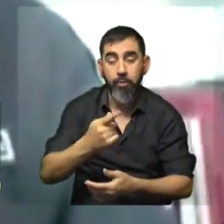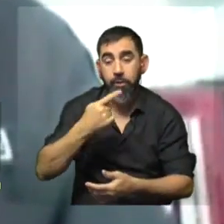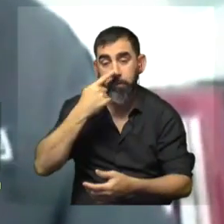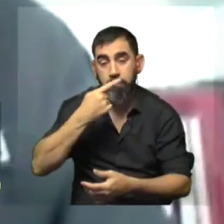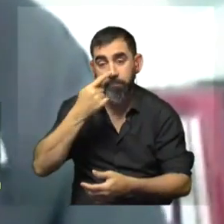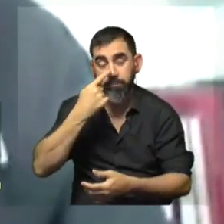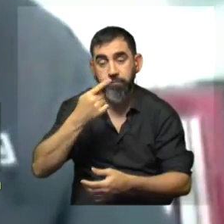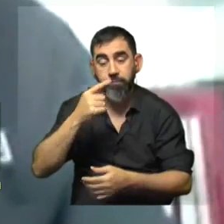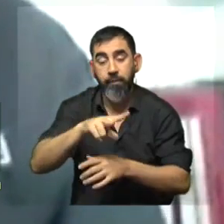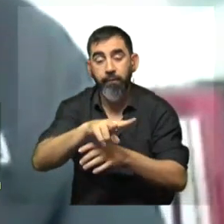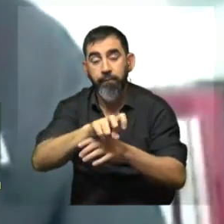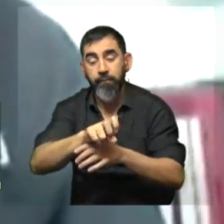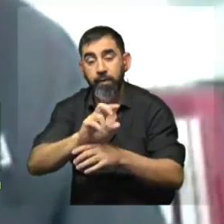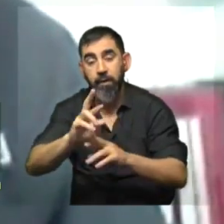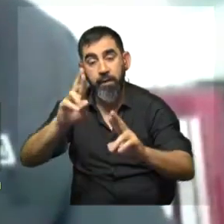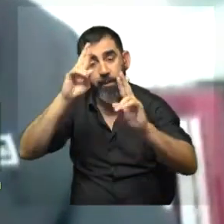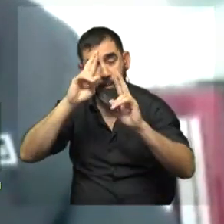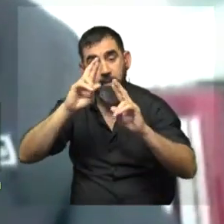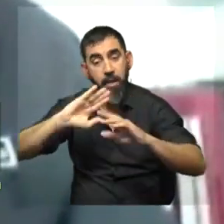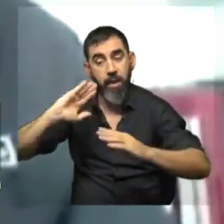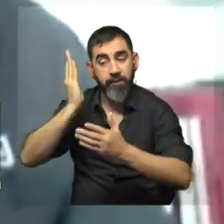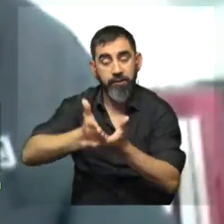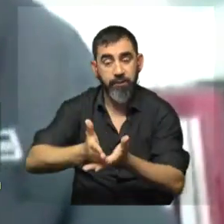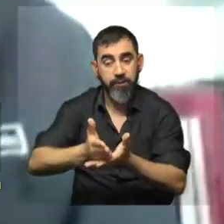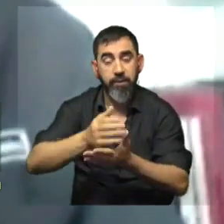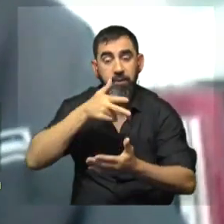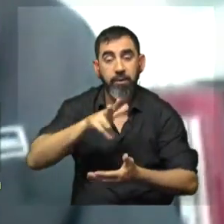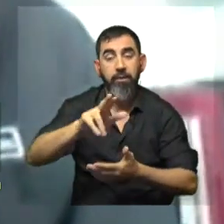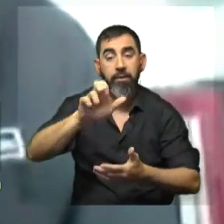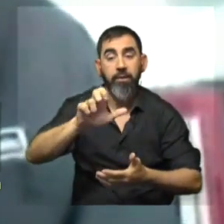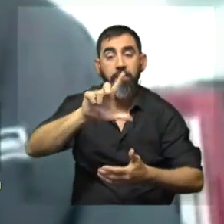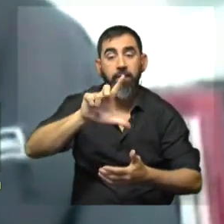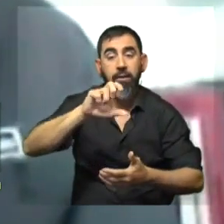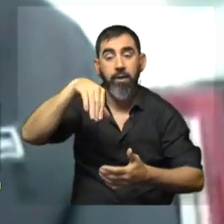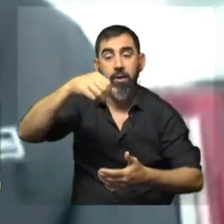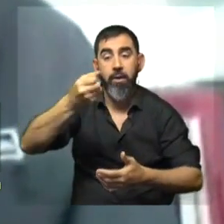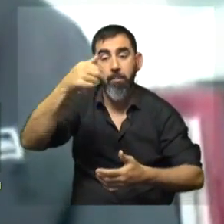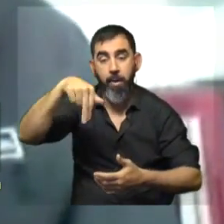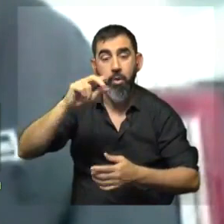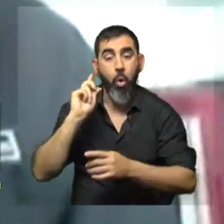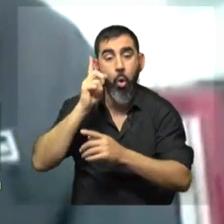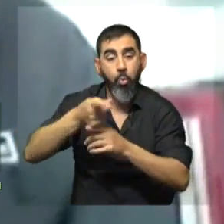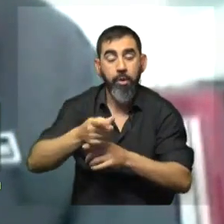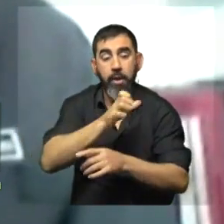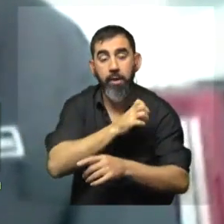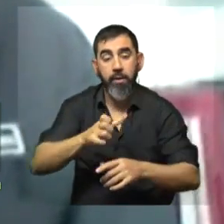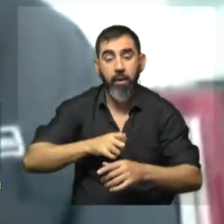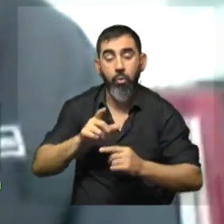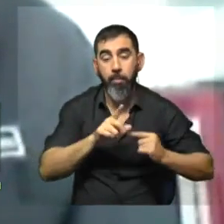en fiscalizar el cumplimiento de la sentencia Gelman, que obliga al Estado uruguayo a la persecución